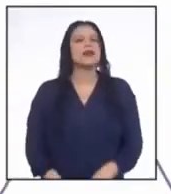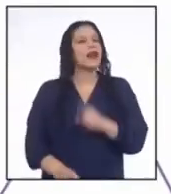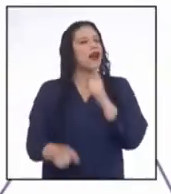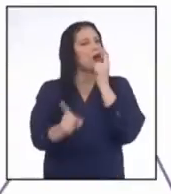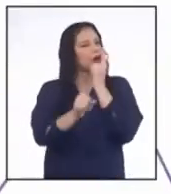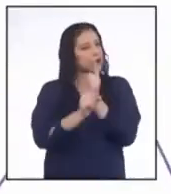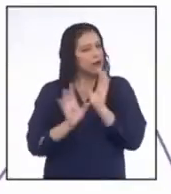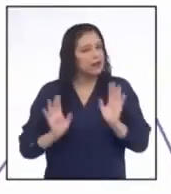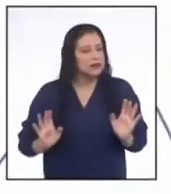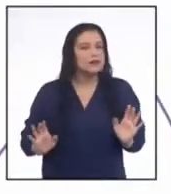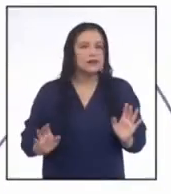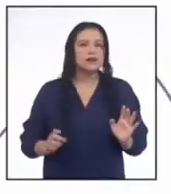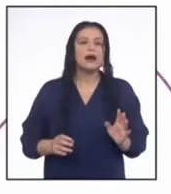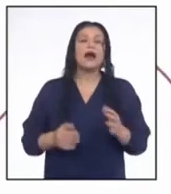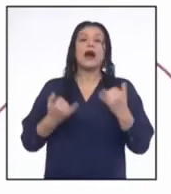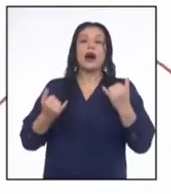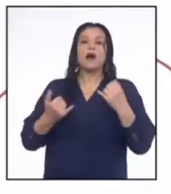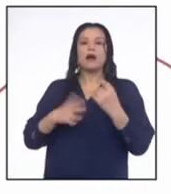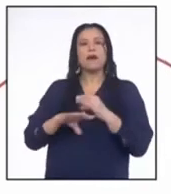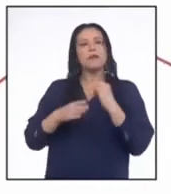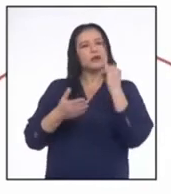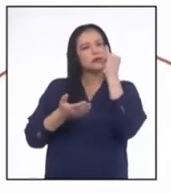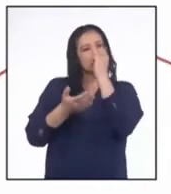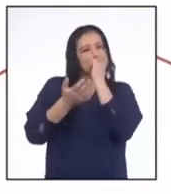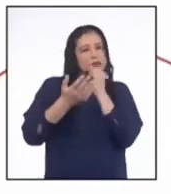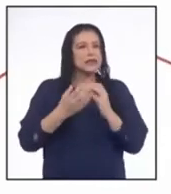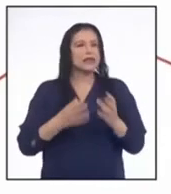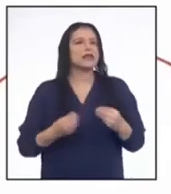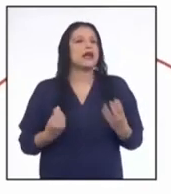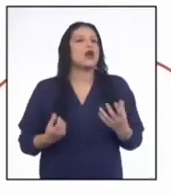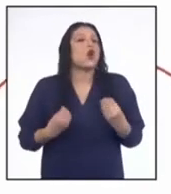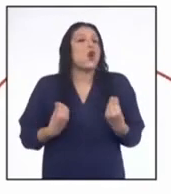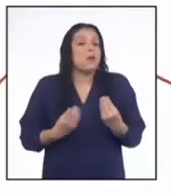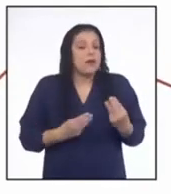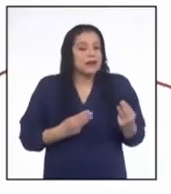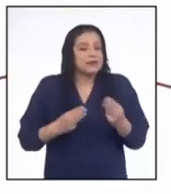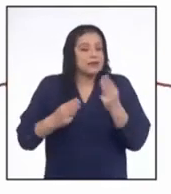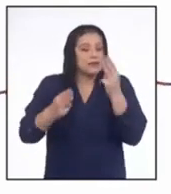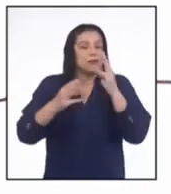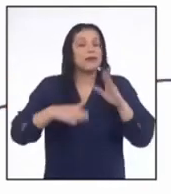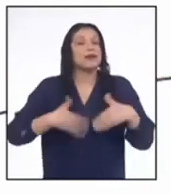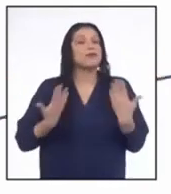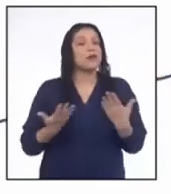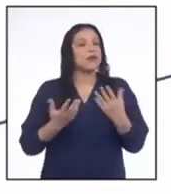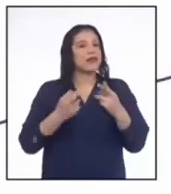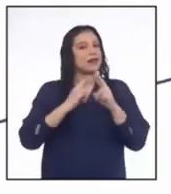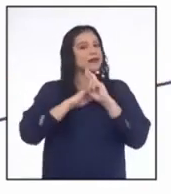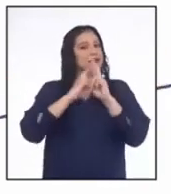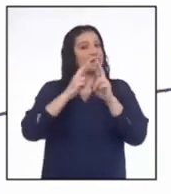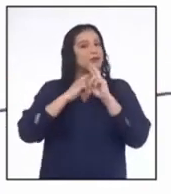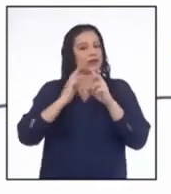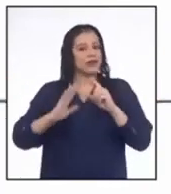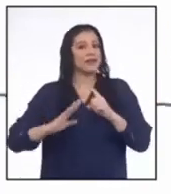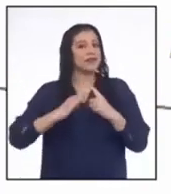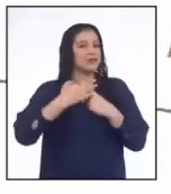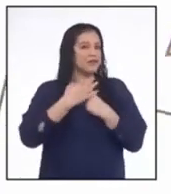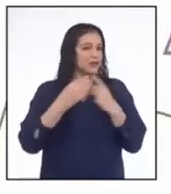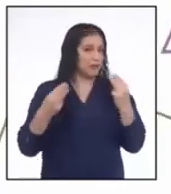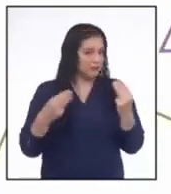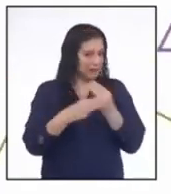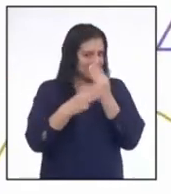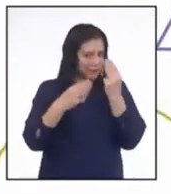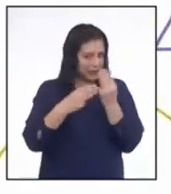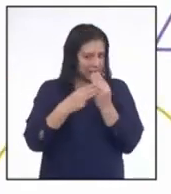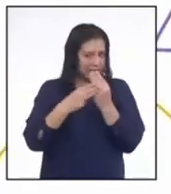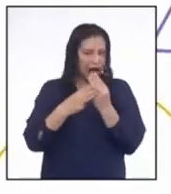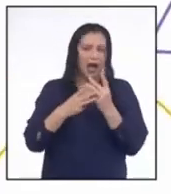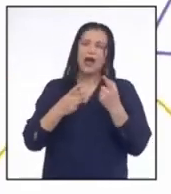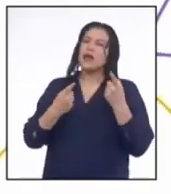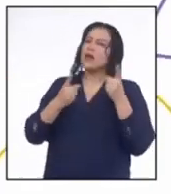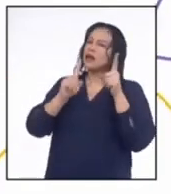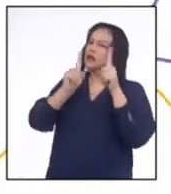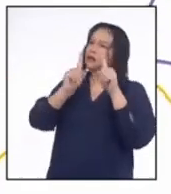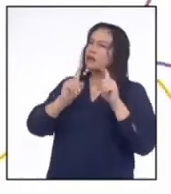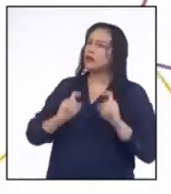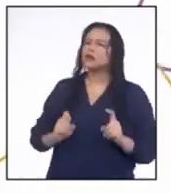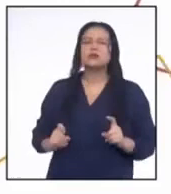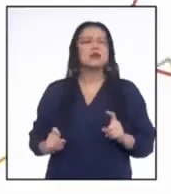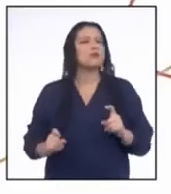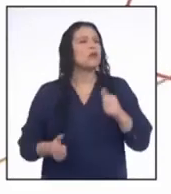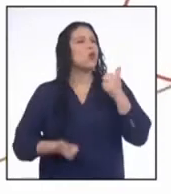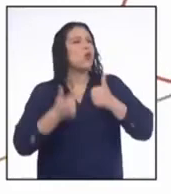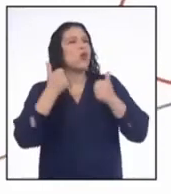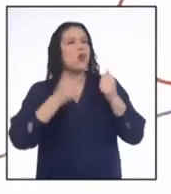Así es. Vamos a diseñar nuestra estrategia para resolver esta situación y nos preguntamos,